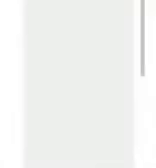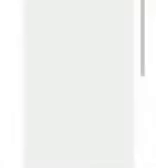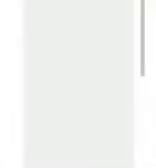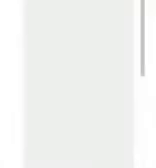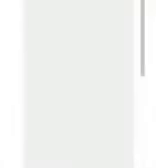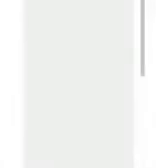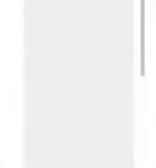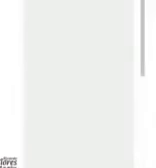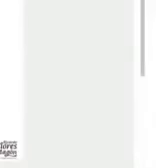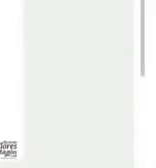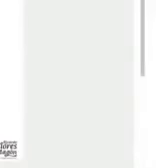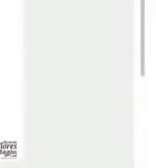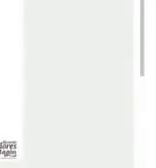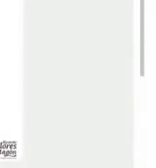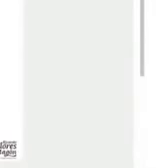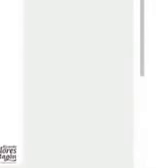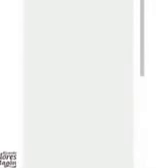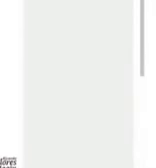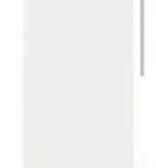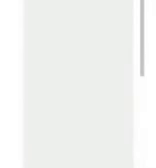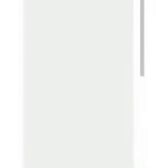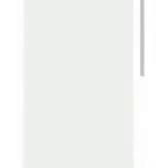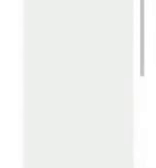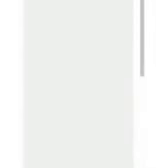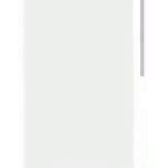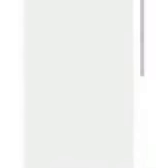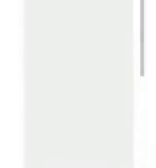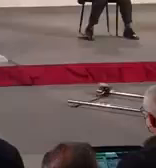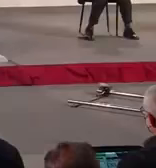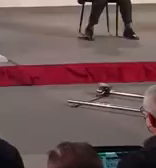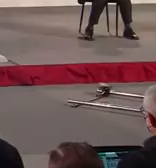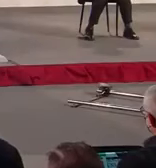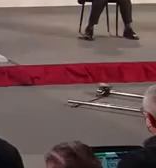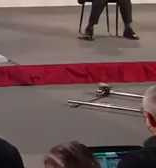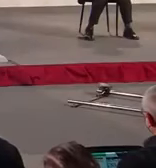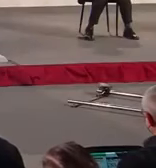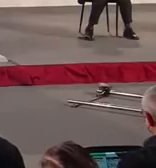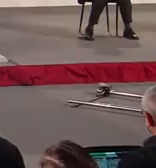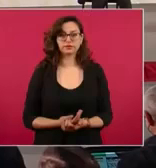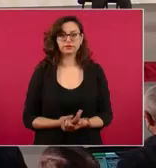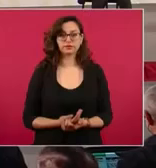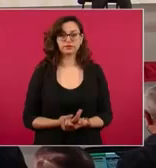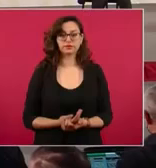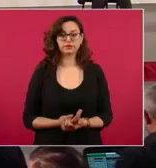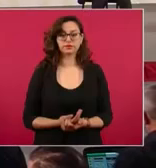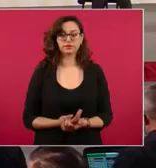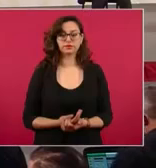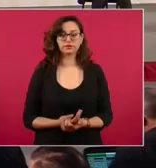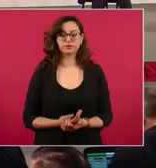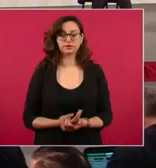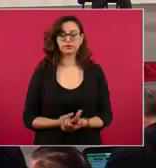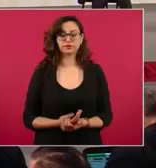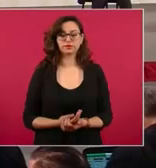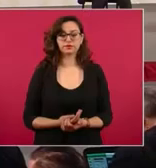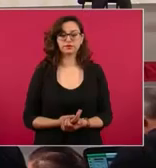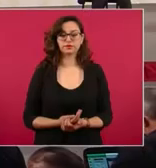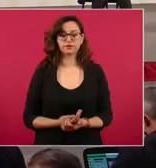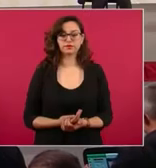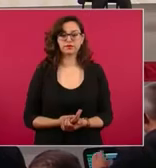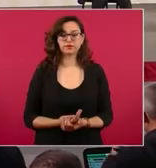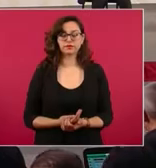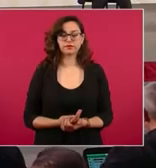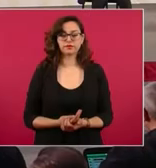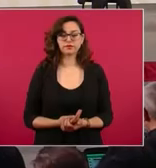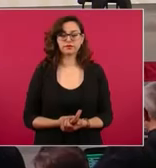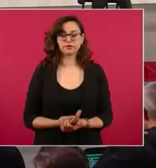hacer un registro exitoso y se genera un nuevo correo electrónico con el número de folio que confirma ya